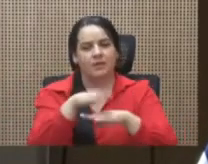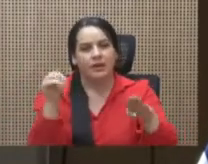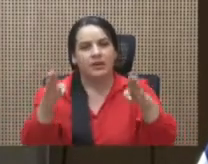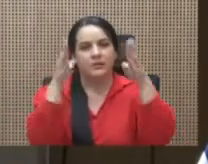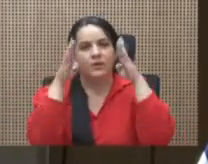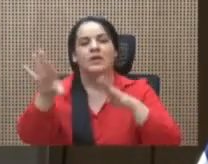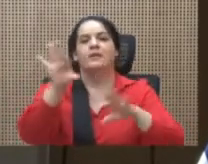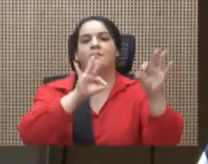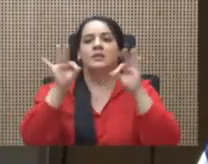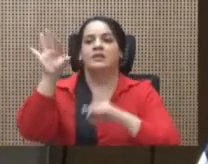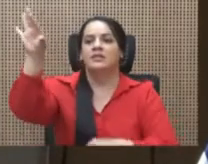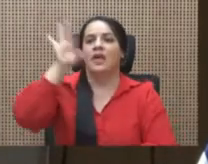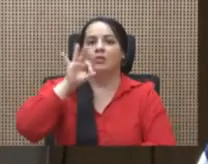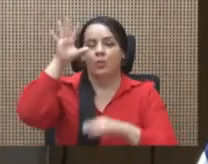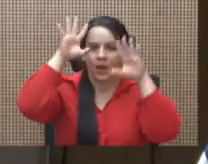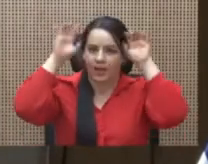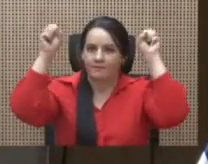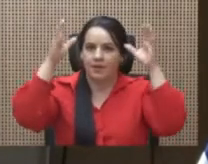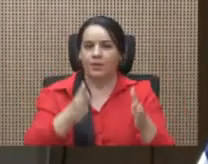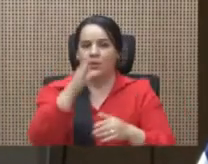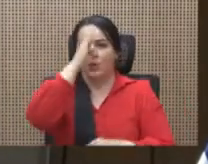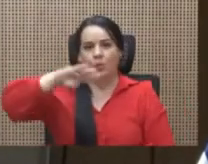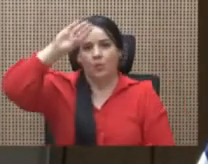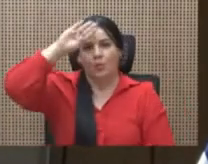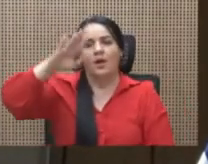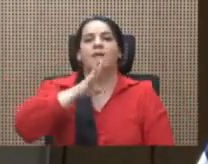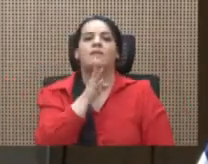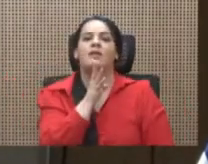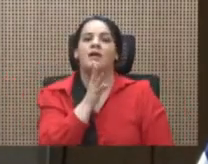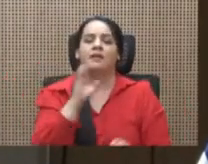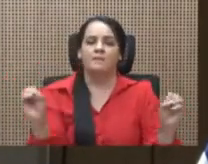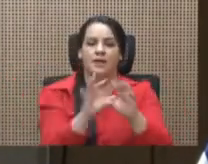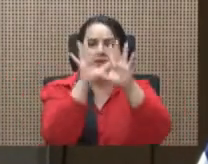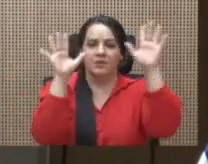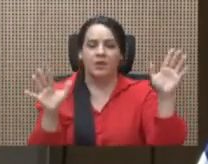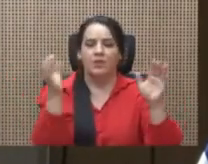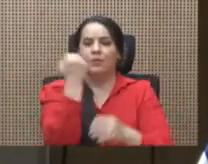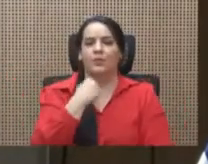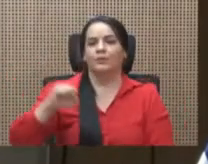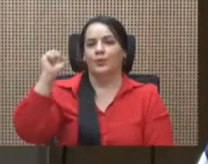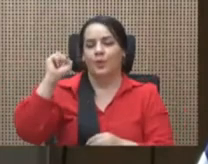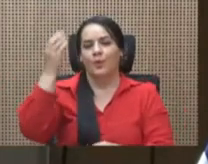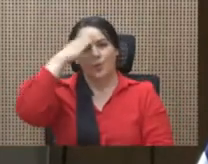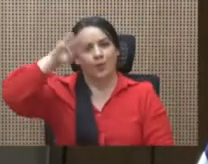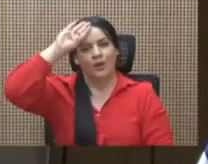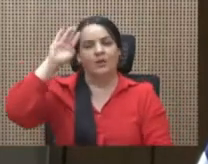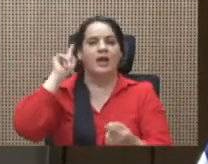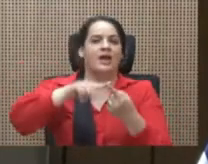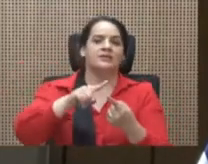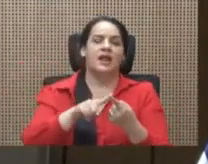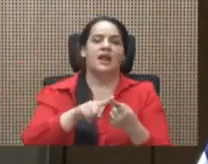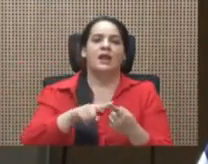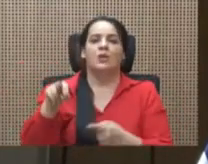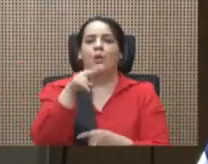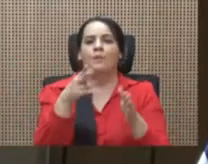al embajador de Cuba hablar aquí de las maravillas de la Revolución Cubana, que hasta el compañero o camarada Antonio Ortega